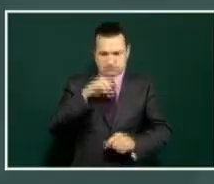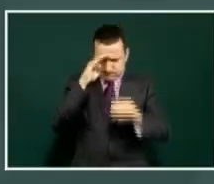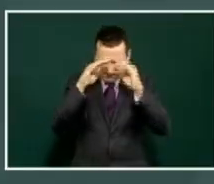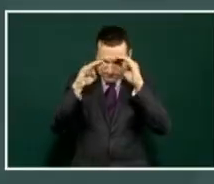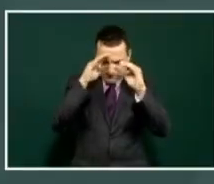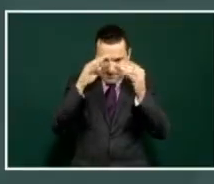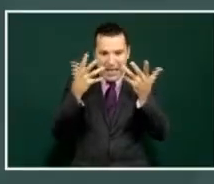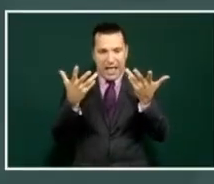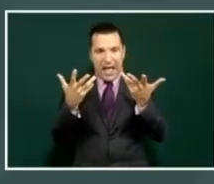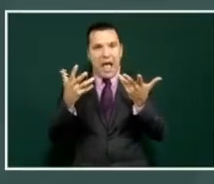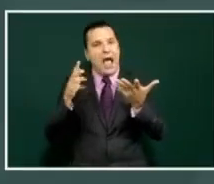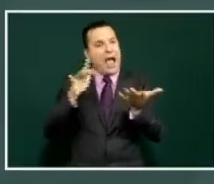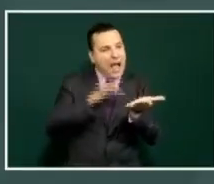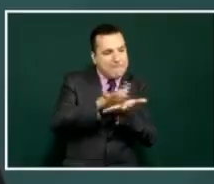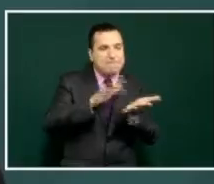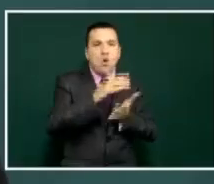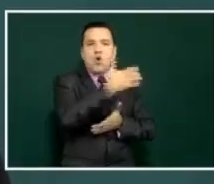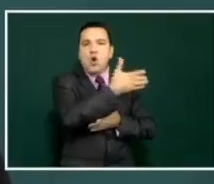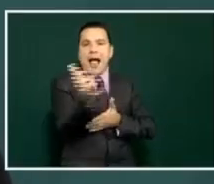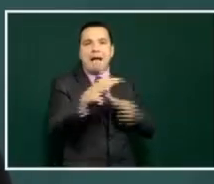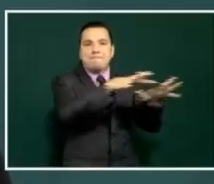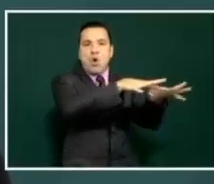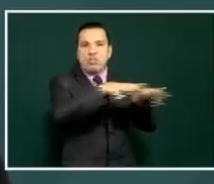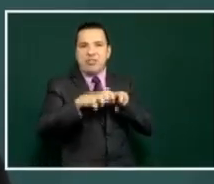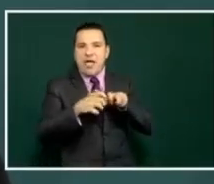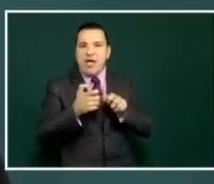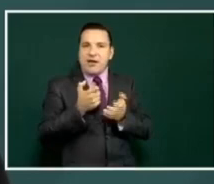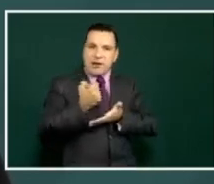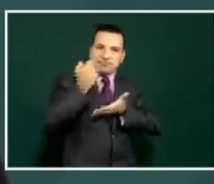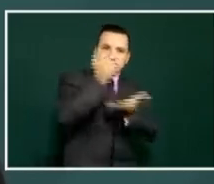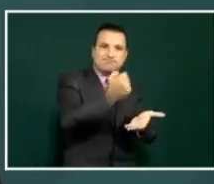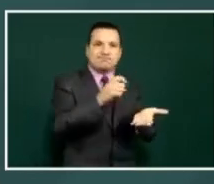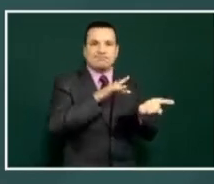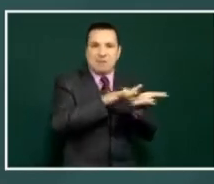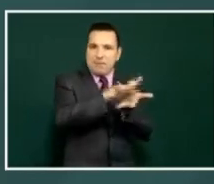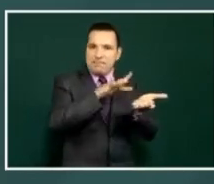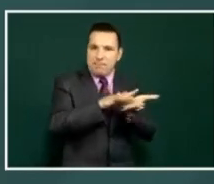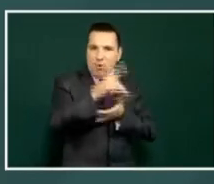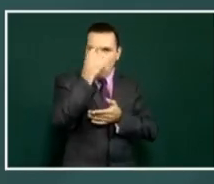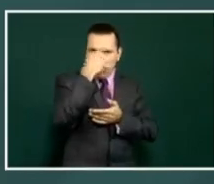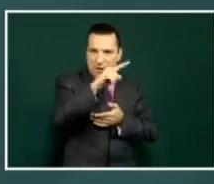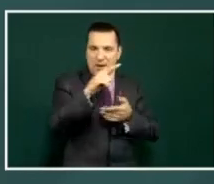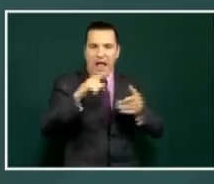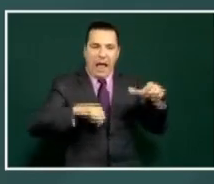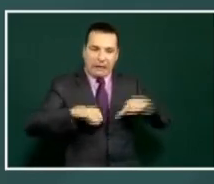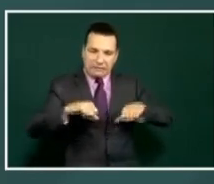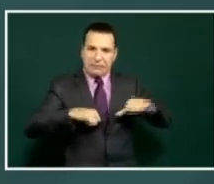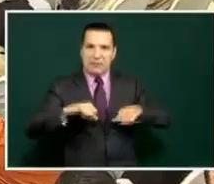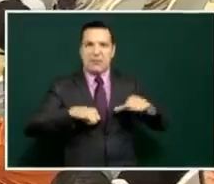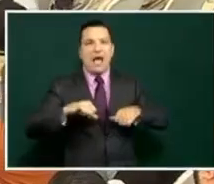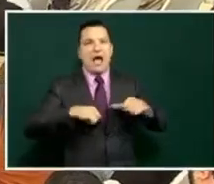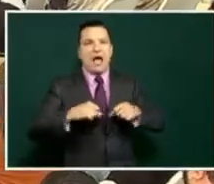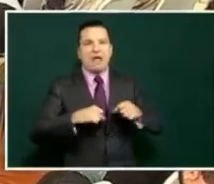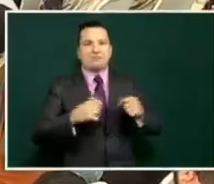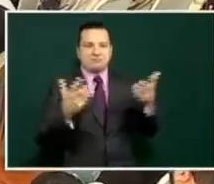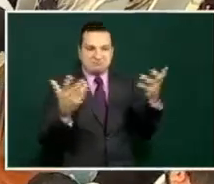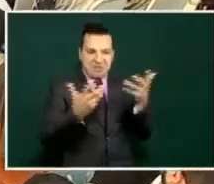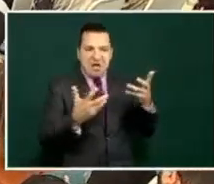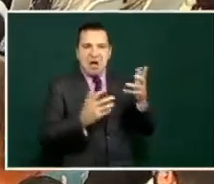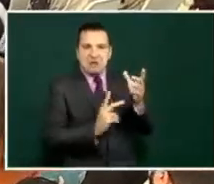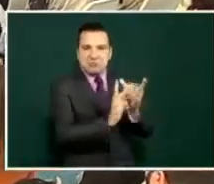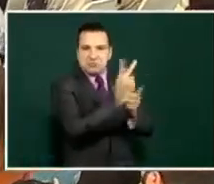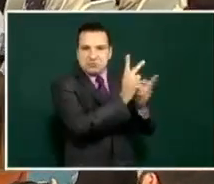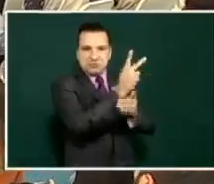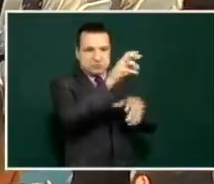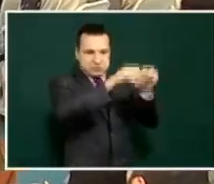campo, por eso se está apoyando la actividad productiva y